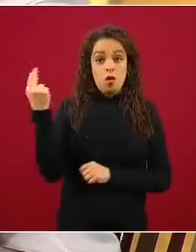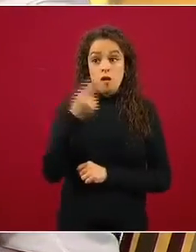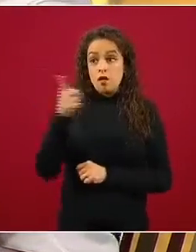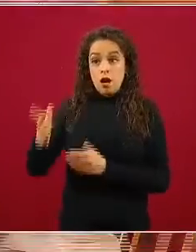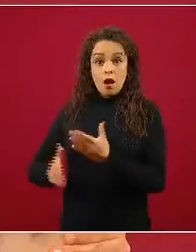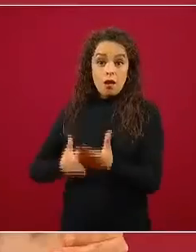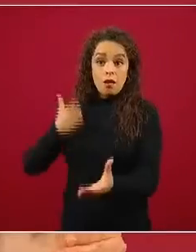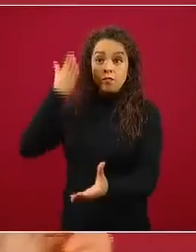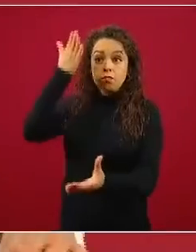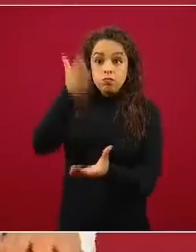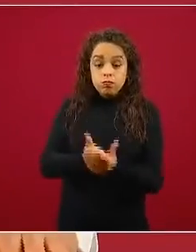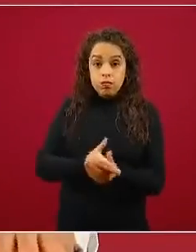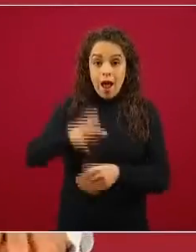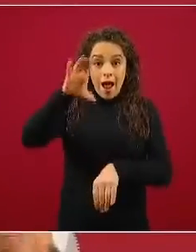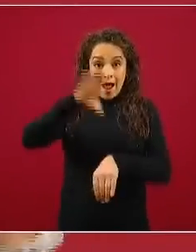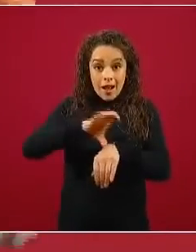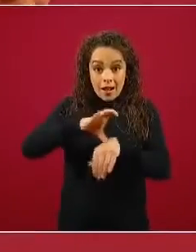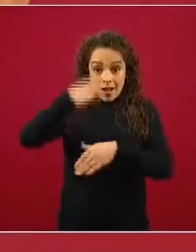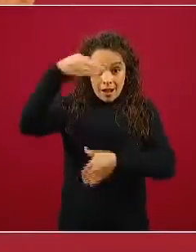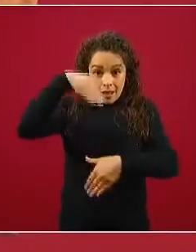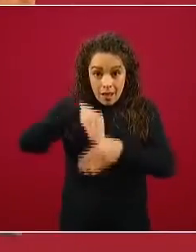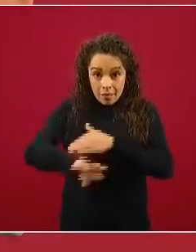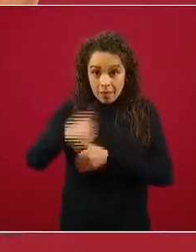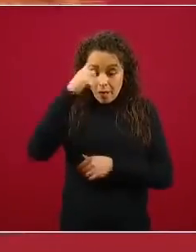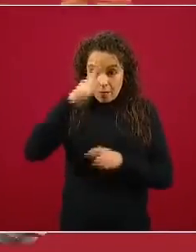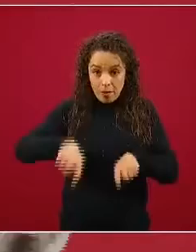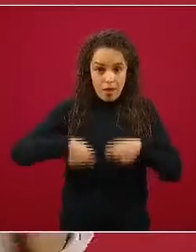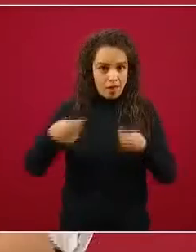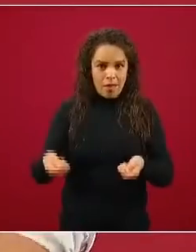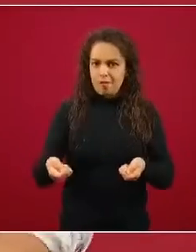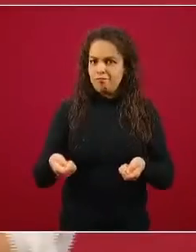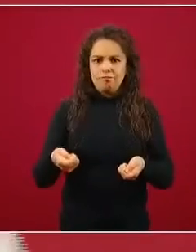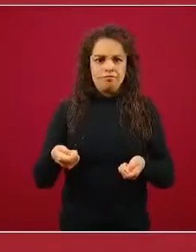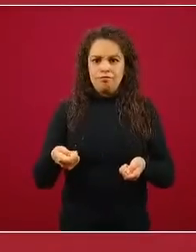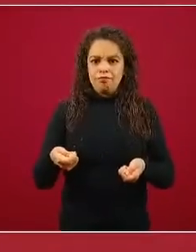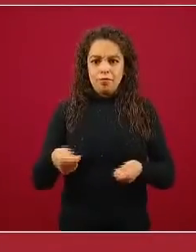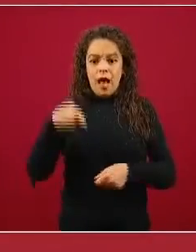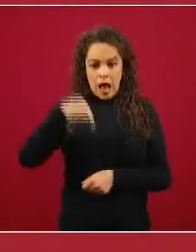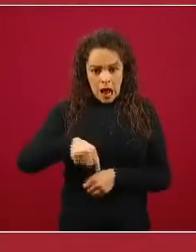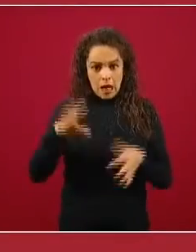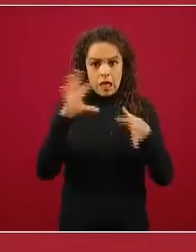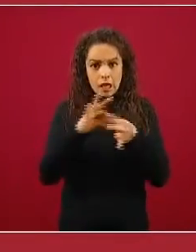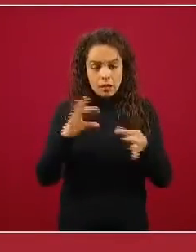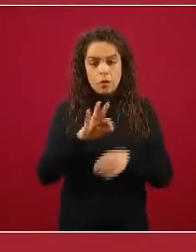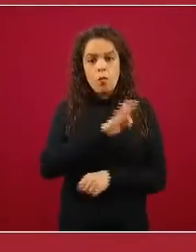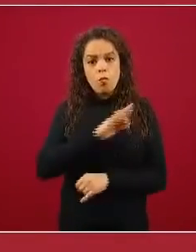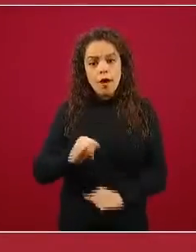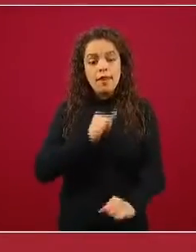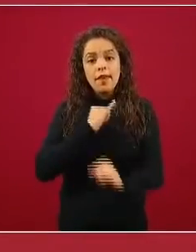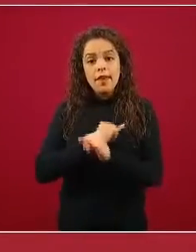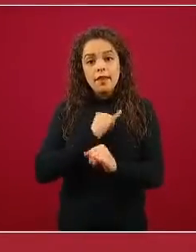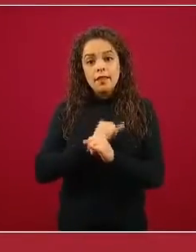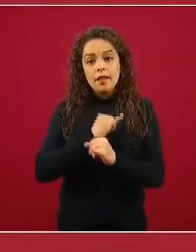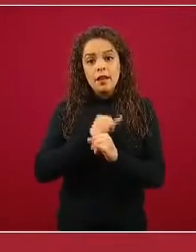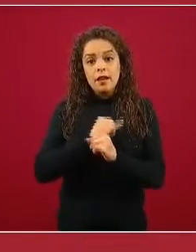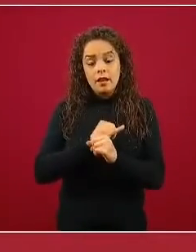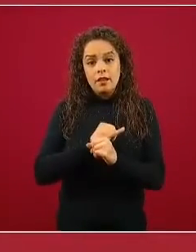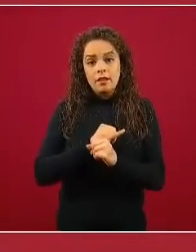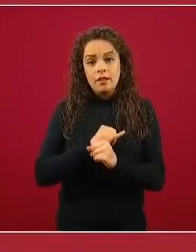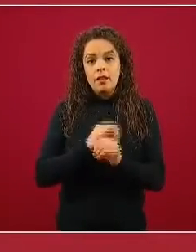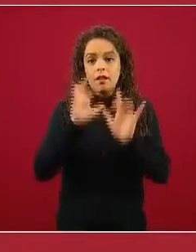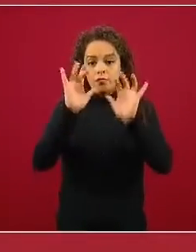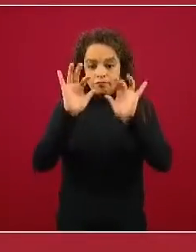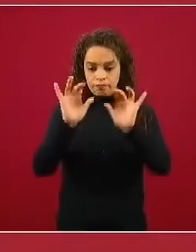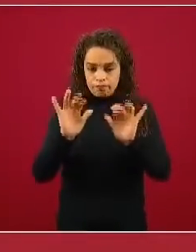a la unidad de medicina familiar, y aquí se explicó que la incapacidad pueda ser en línea a partir del llenado